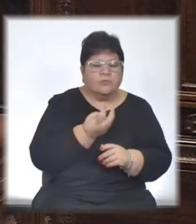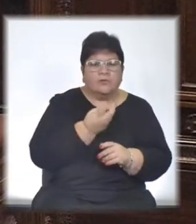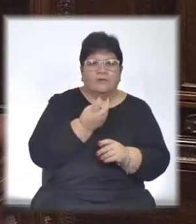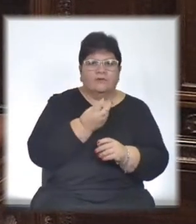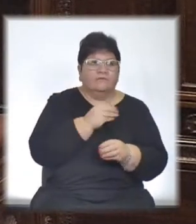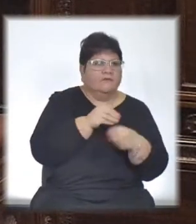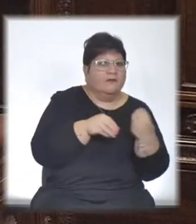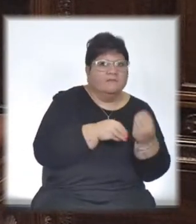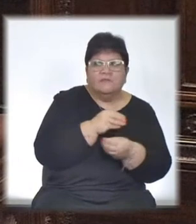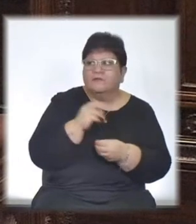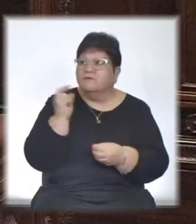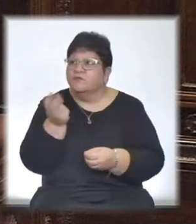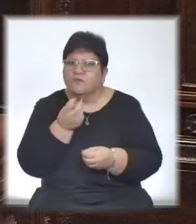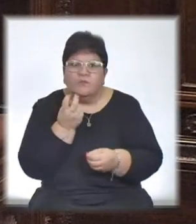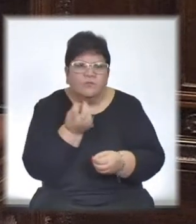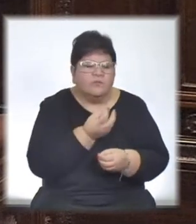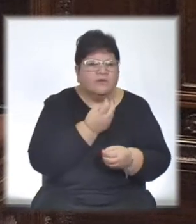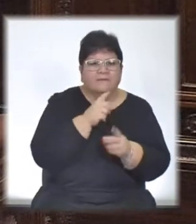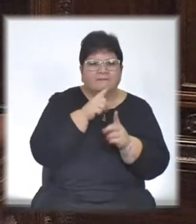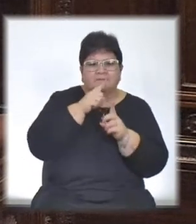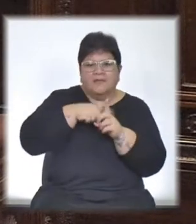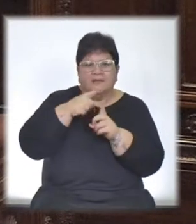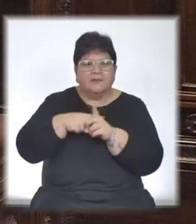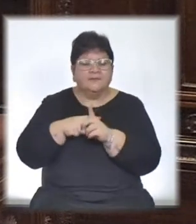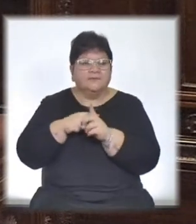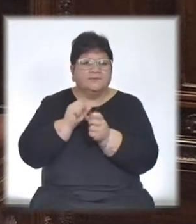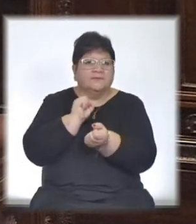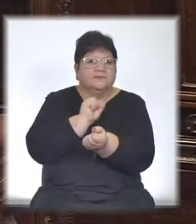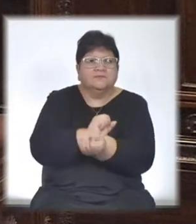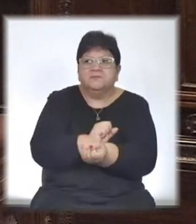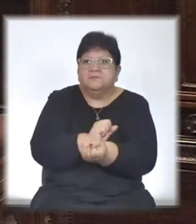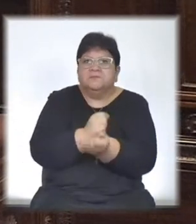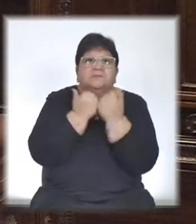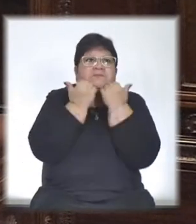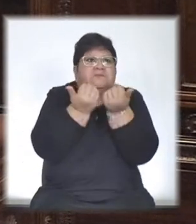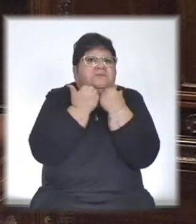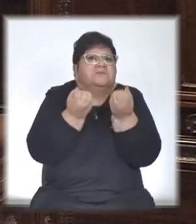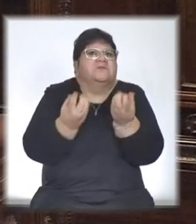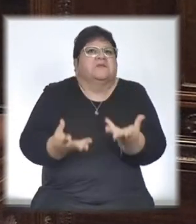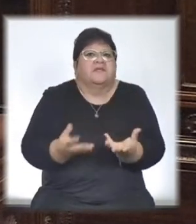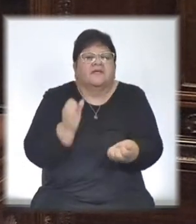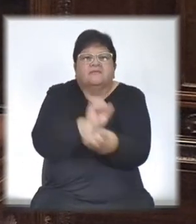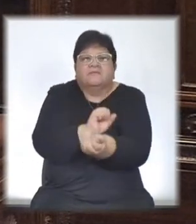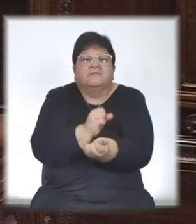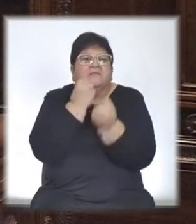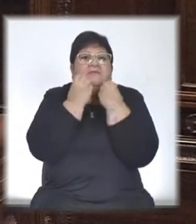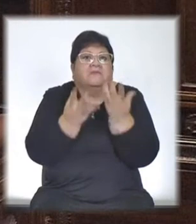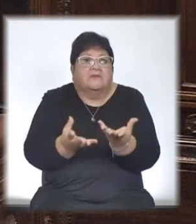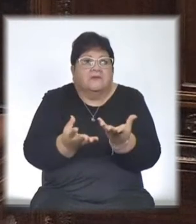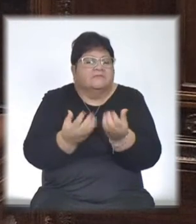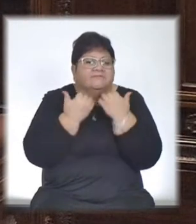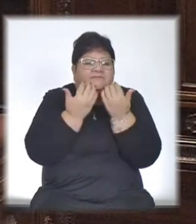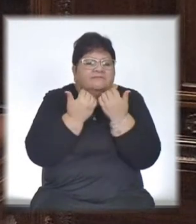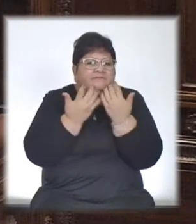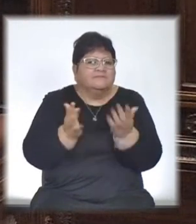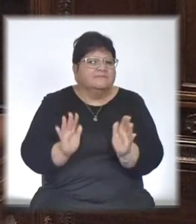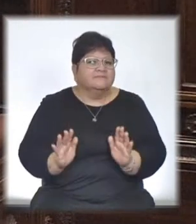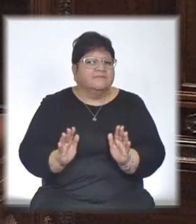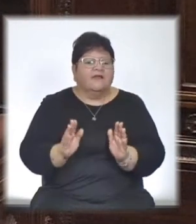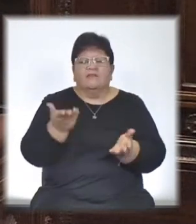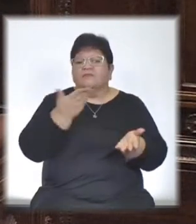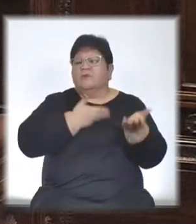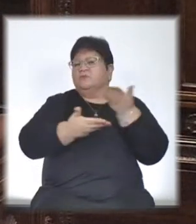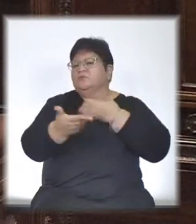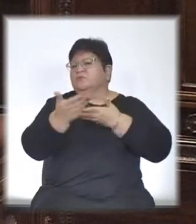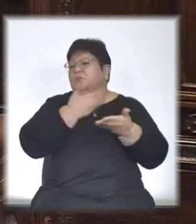cercanos, los cuales permanecían hasta meses detenidos sin causa alguna. La prisión prolongada y la tortura permanente, en todas